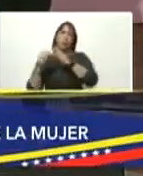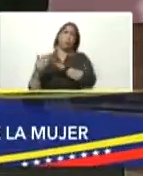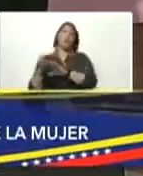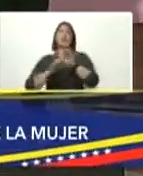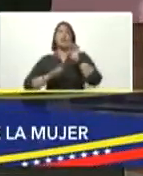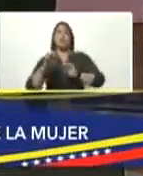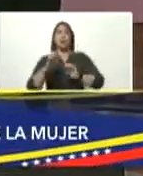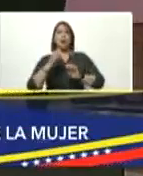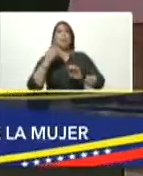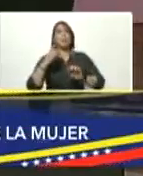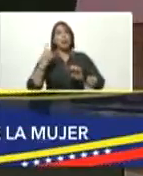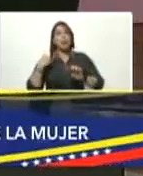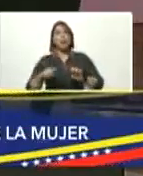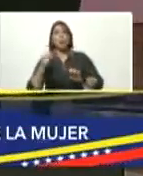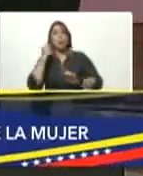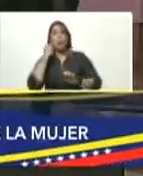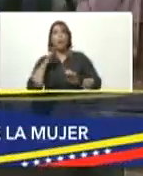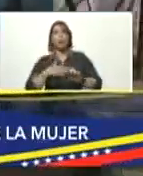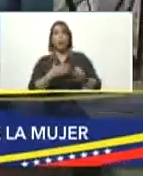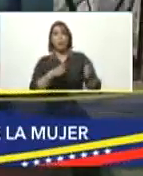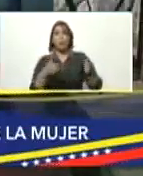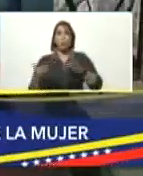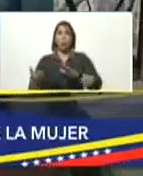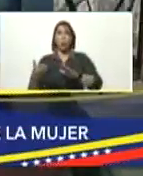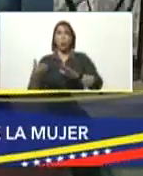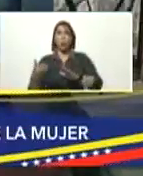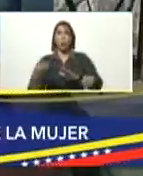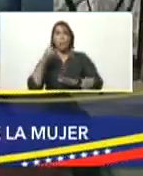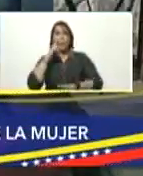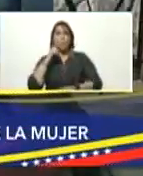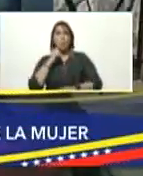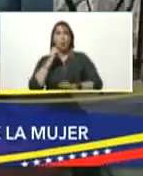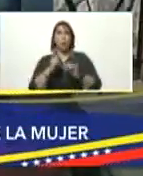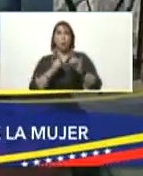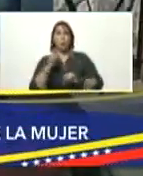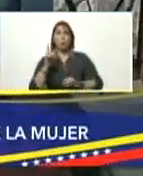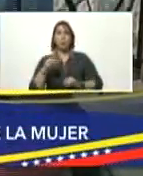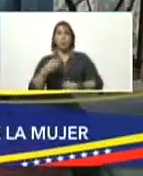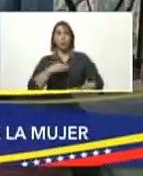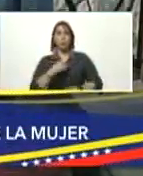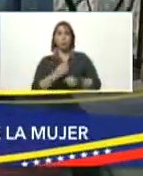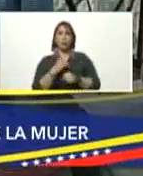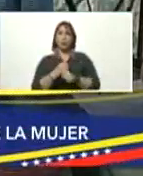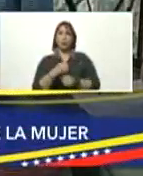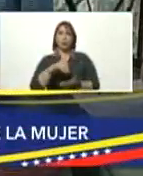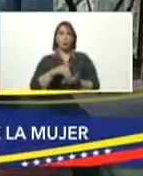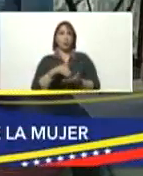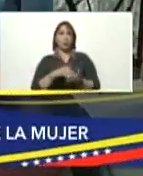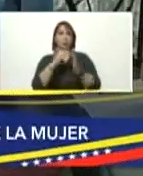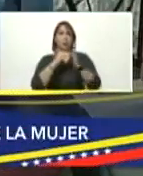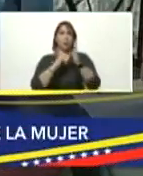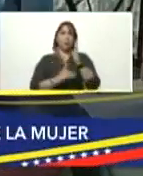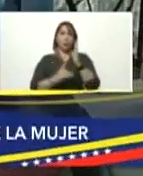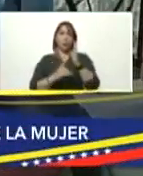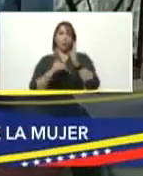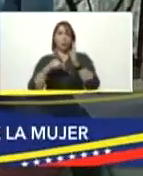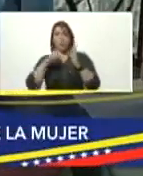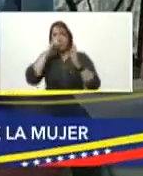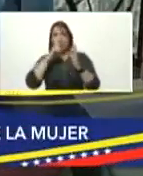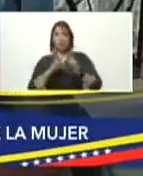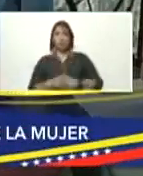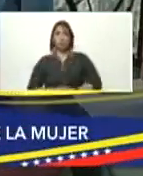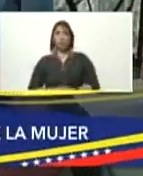que puedan fallecer por el tema de materno infantil. Eso es un trabajo que venimos realizando en Miranda y hemos disminuido en este año considerablemente, pues,